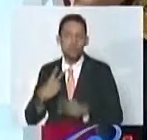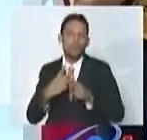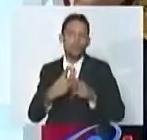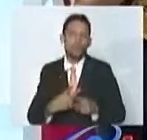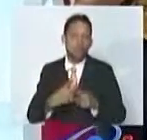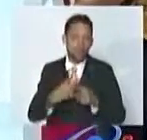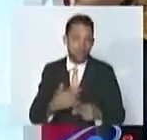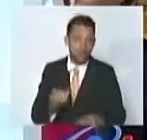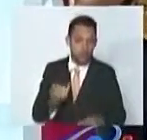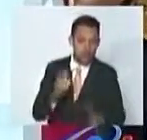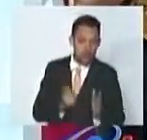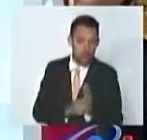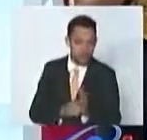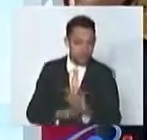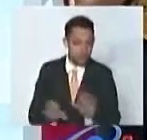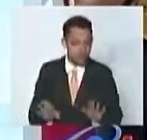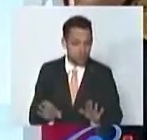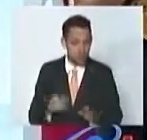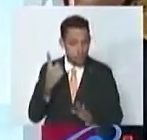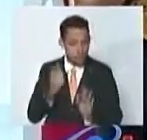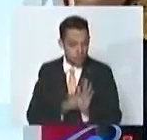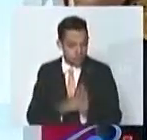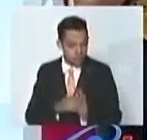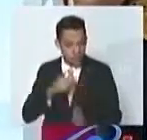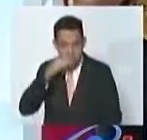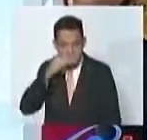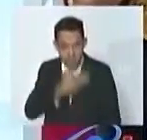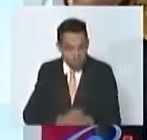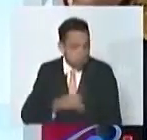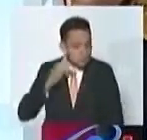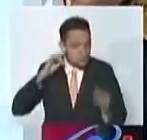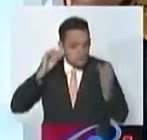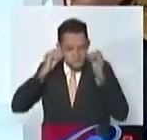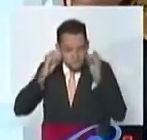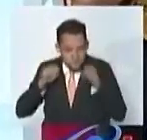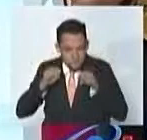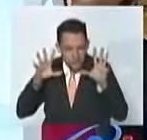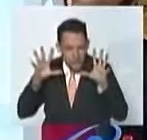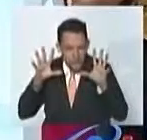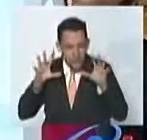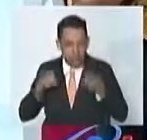que no es una sola vez que se revienta el tímpano. Al tener